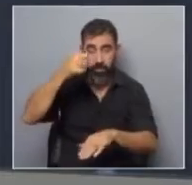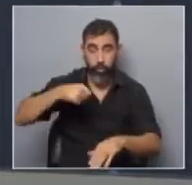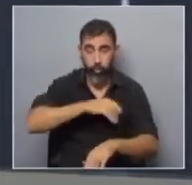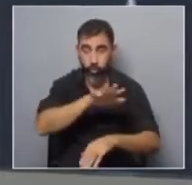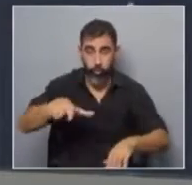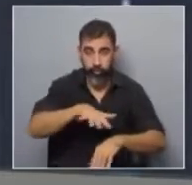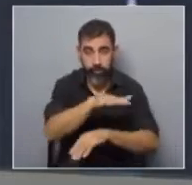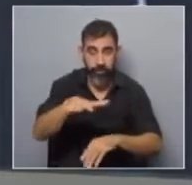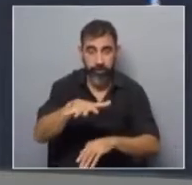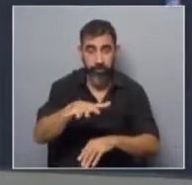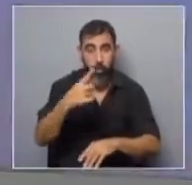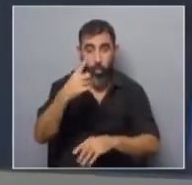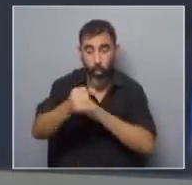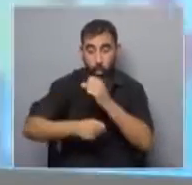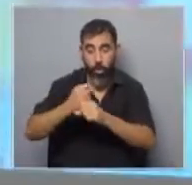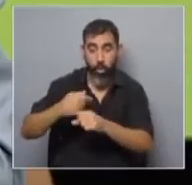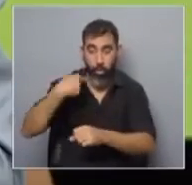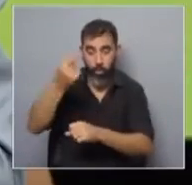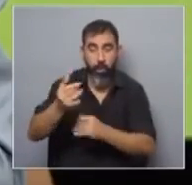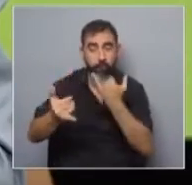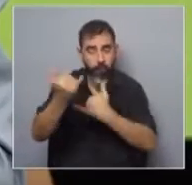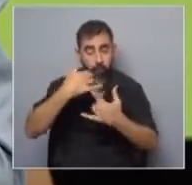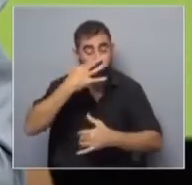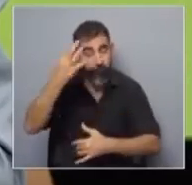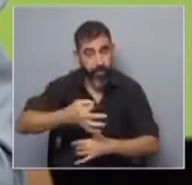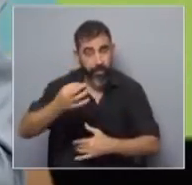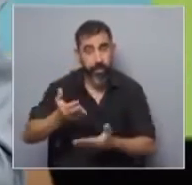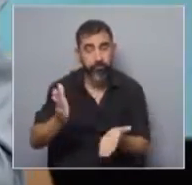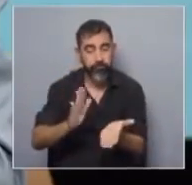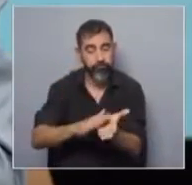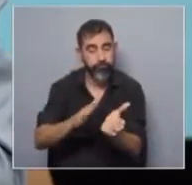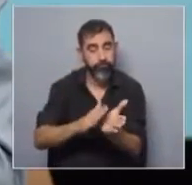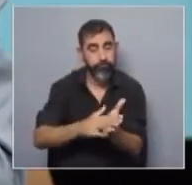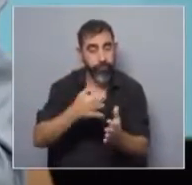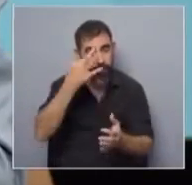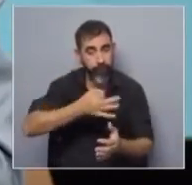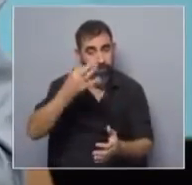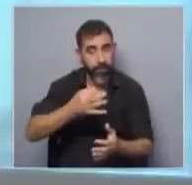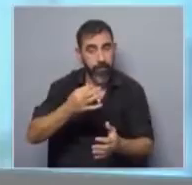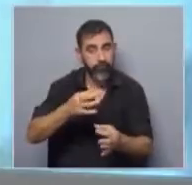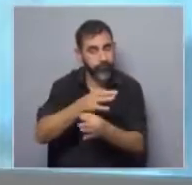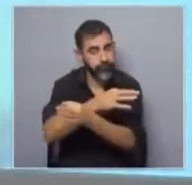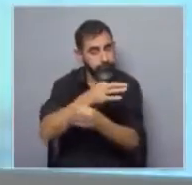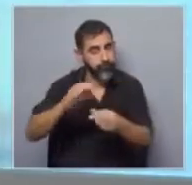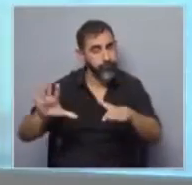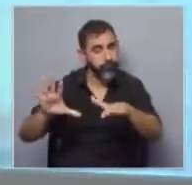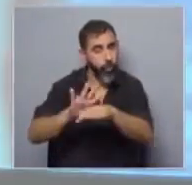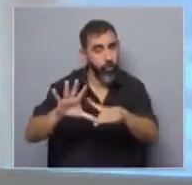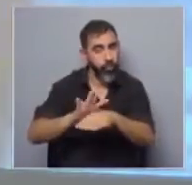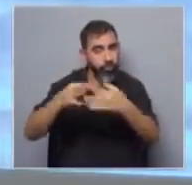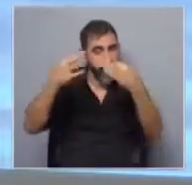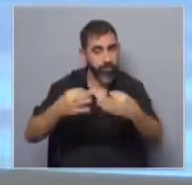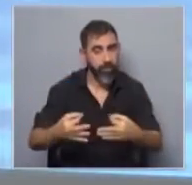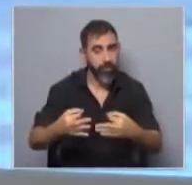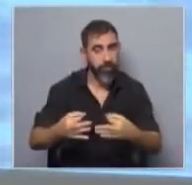sociales, un año después, con información real, se mostraron que habían sido muy adecuados, muy correctos, muy